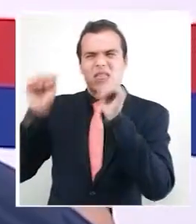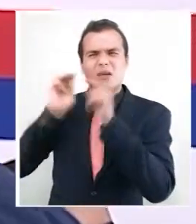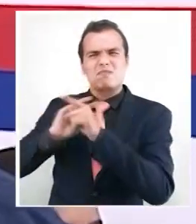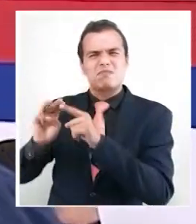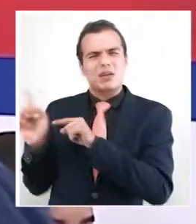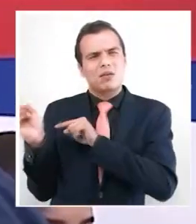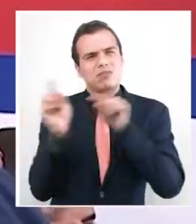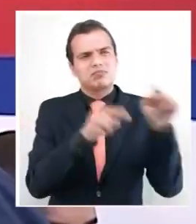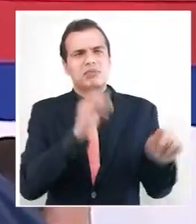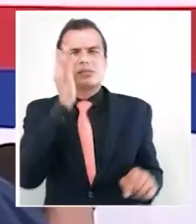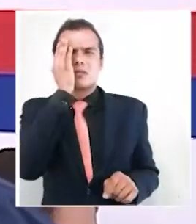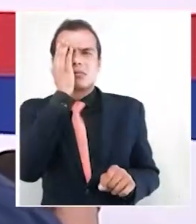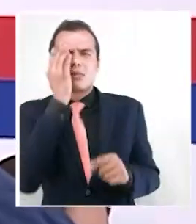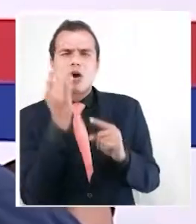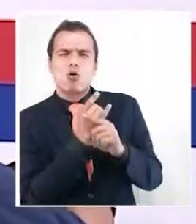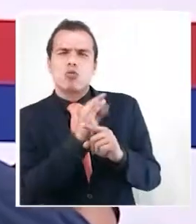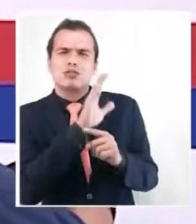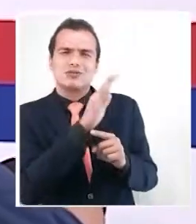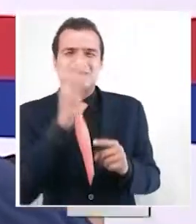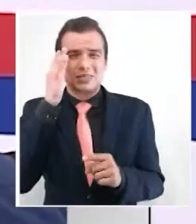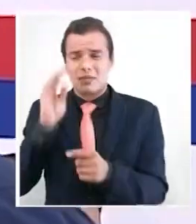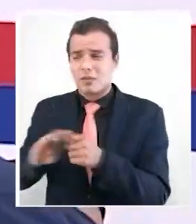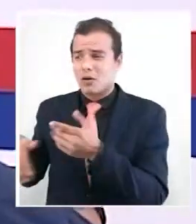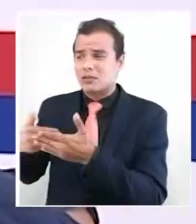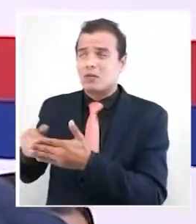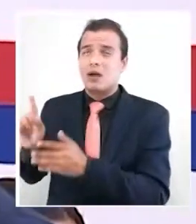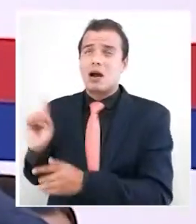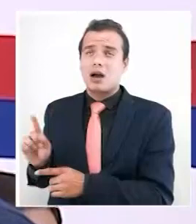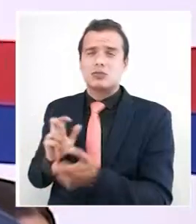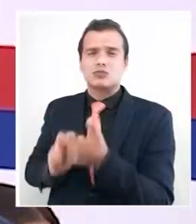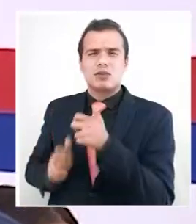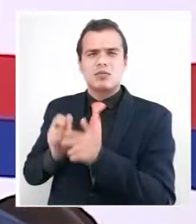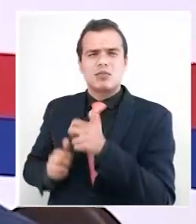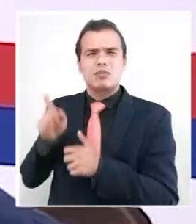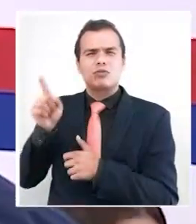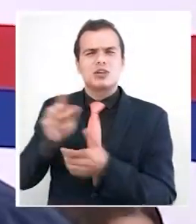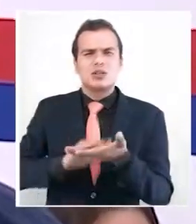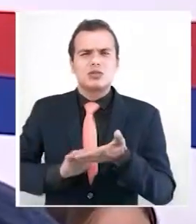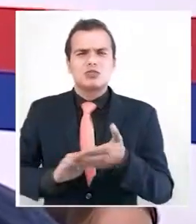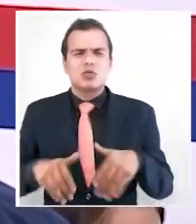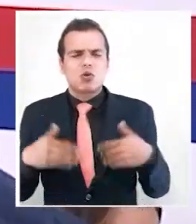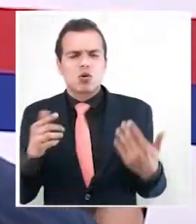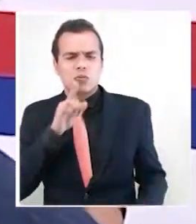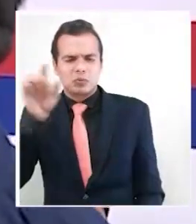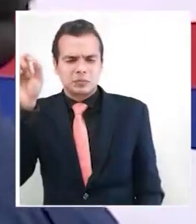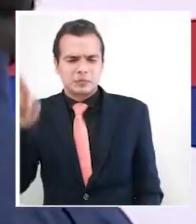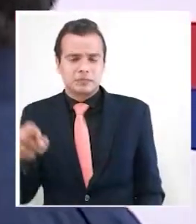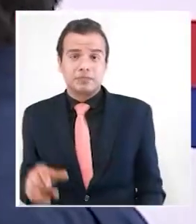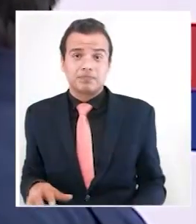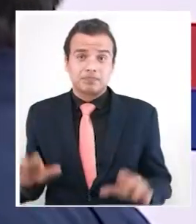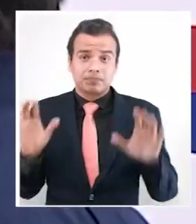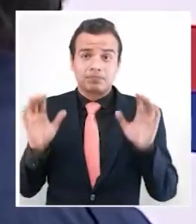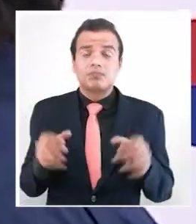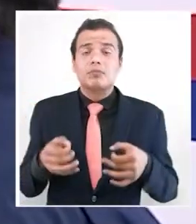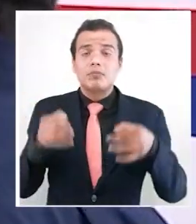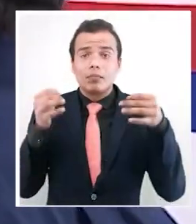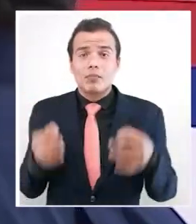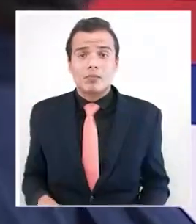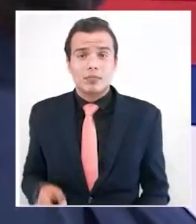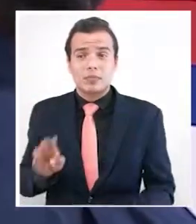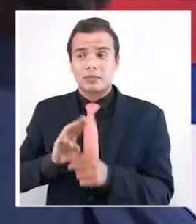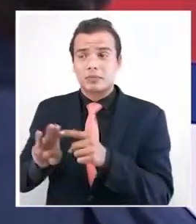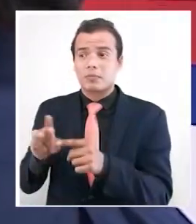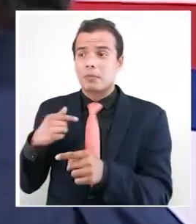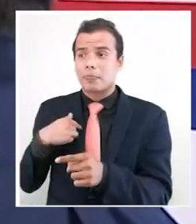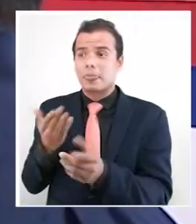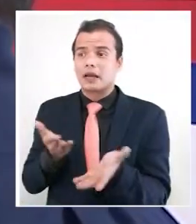por la problemática del miedo que vienen arrastrando varias administraciones. ¿Qué pretende hacer usted para mejorar el servicio? Bueno, mis pronunciamientos han sido muy claros. El mío